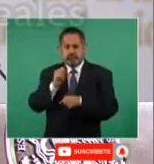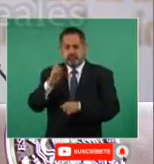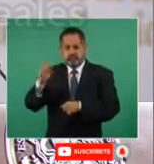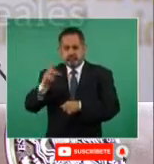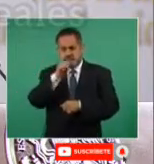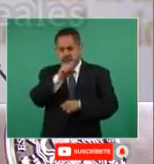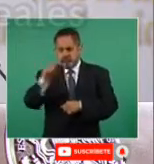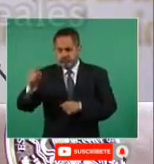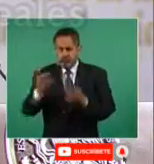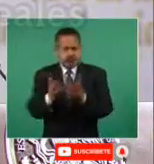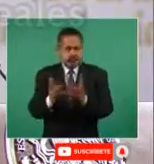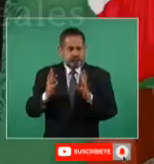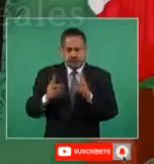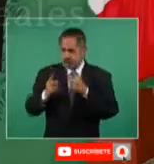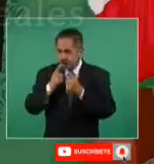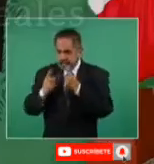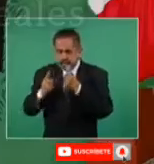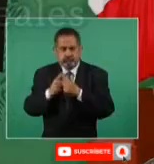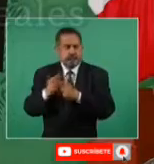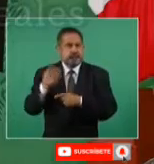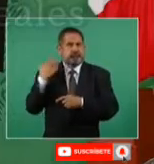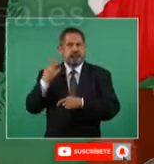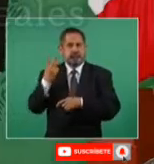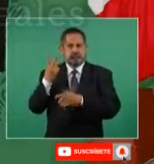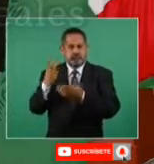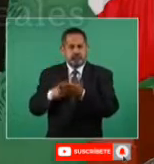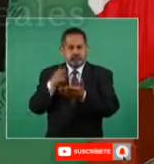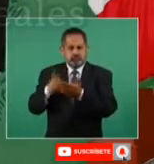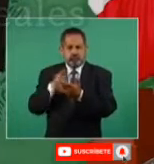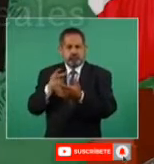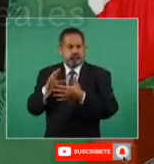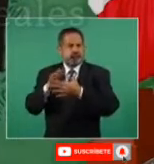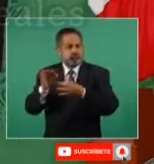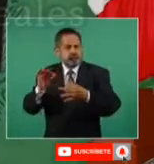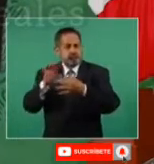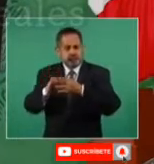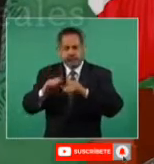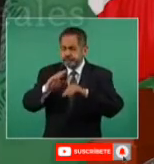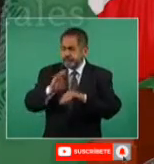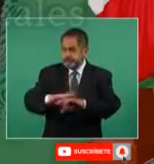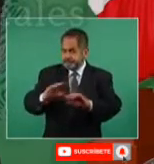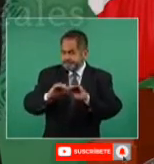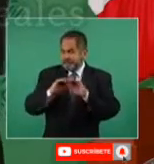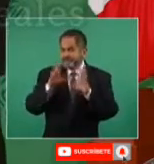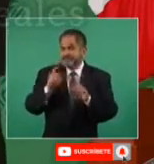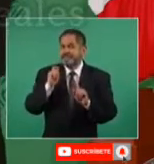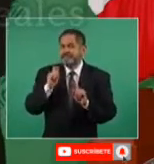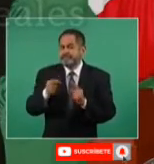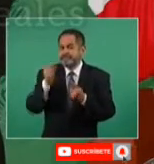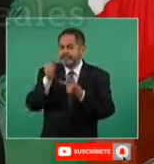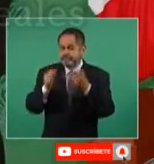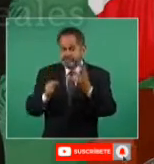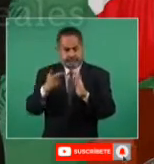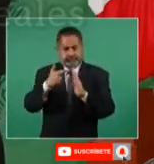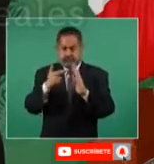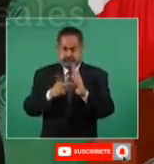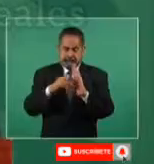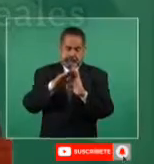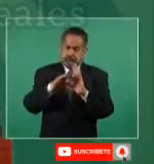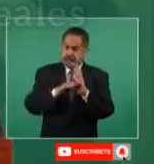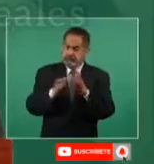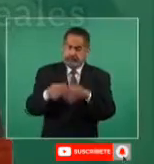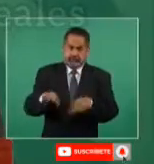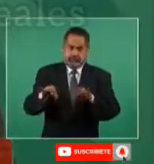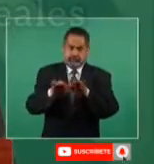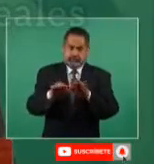Salud, hemos tenido junto con Gobernación dos reuniones en donde se ha dado de manera muy clara y precisa precisamente ese protocolo.